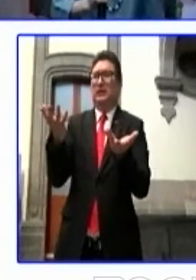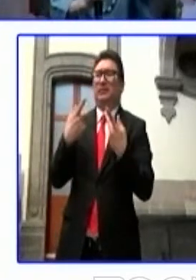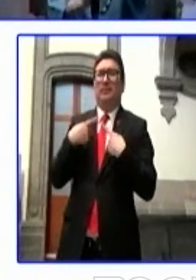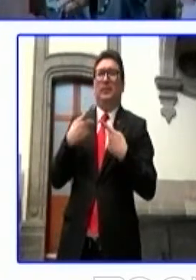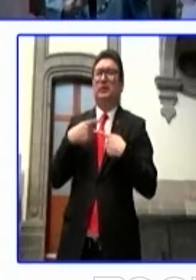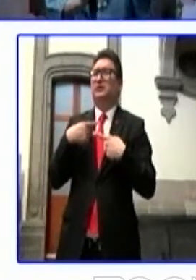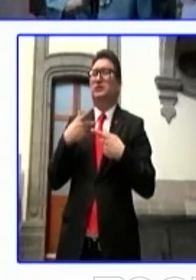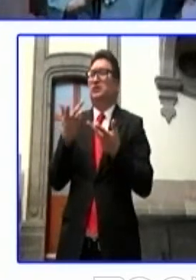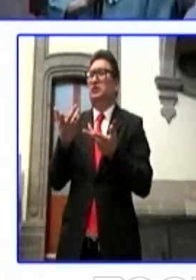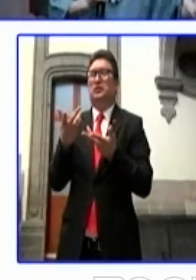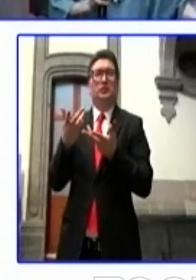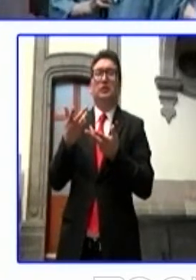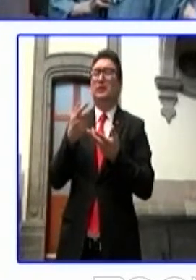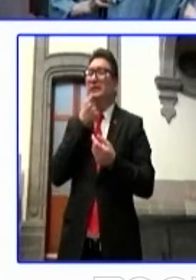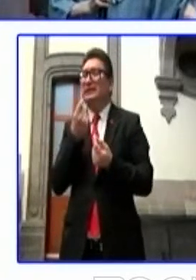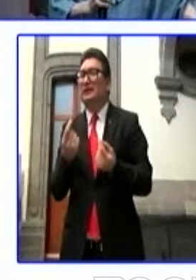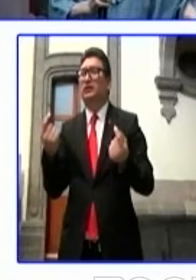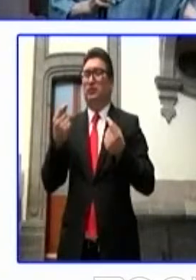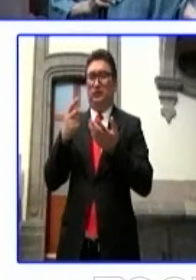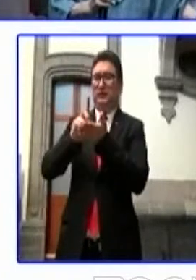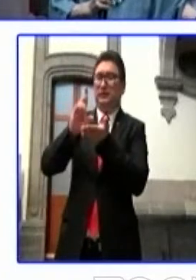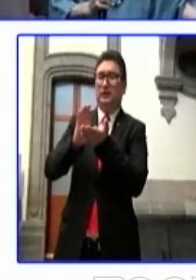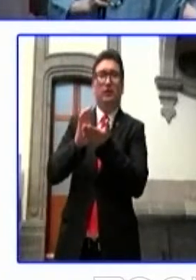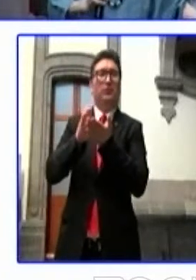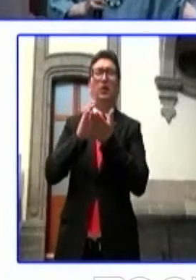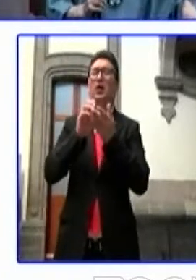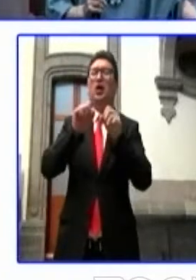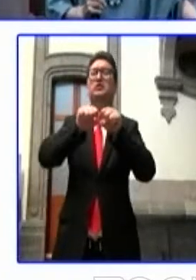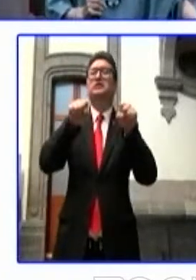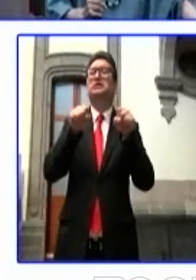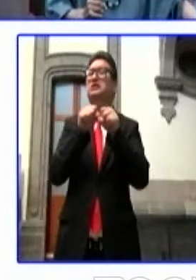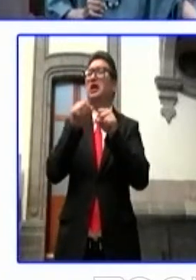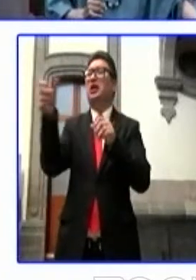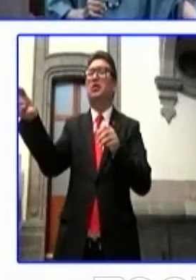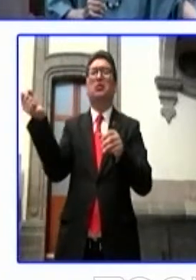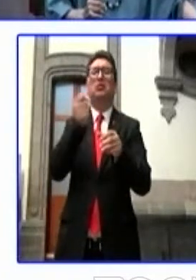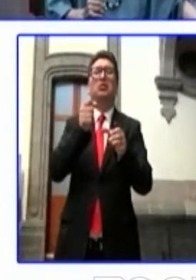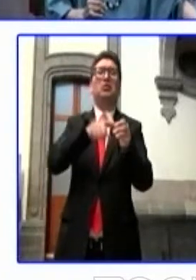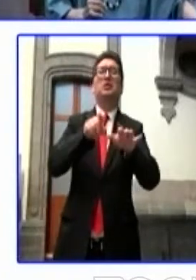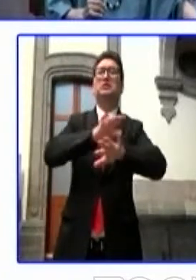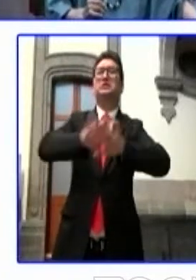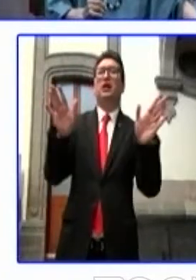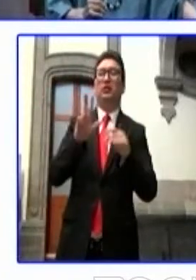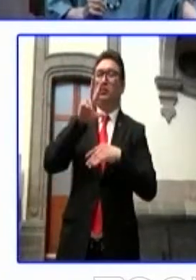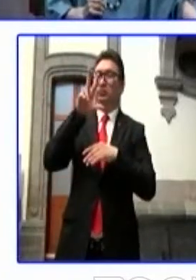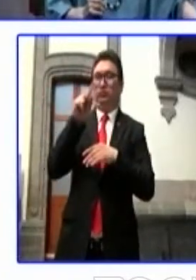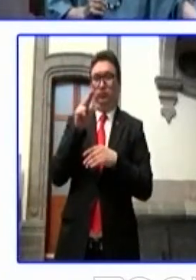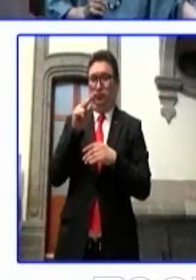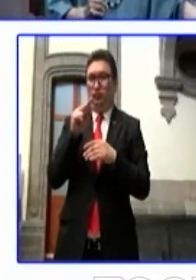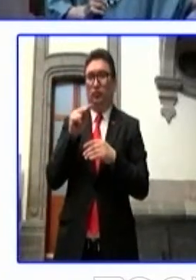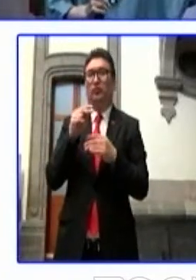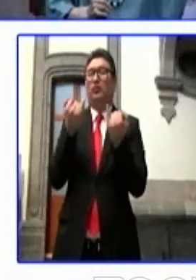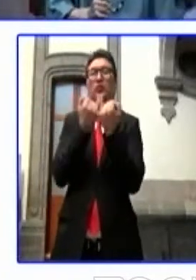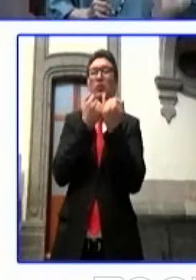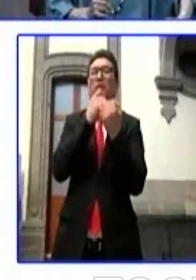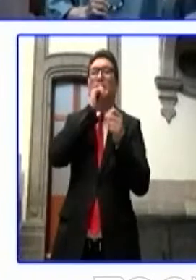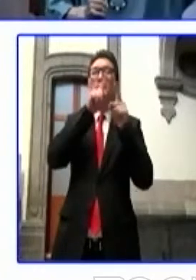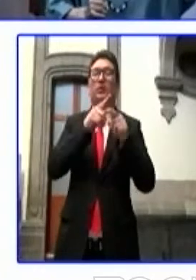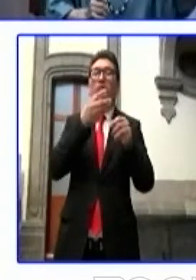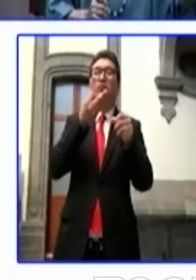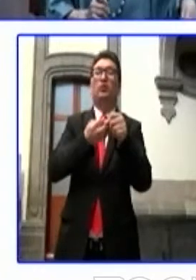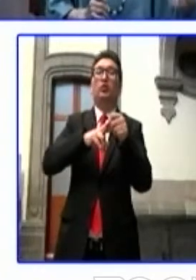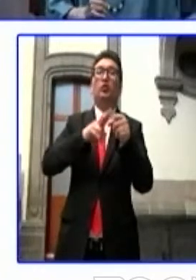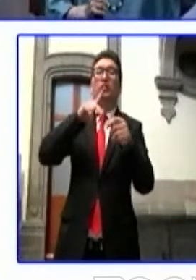un niño con discapacidad en un aula y ya no. Es lo mismo que la eliminación de la tutela. Requiere